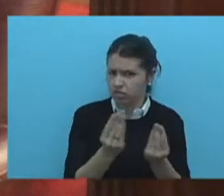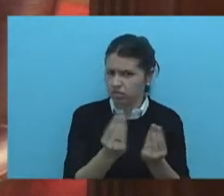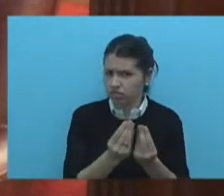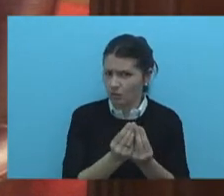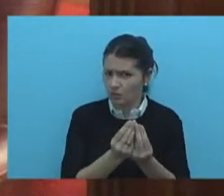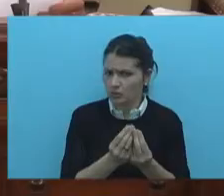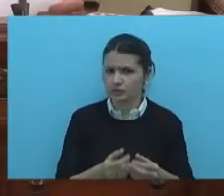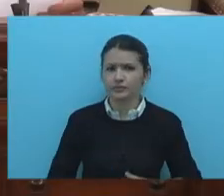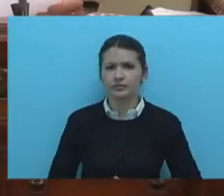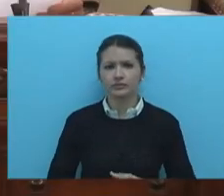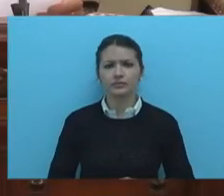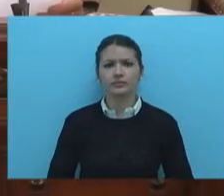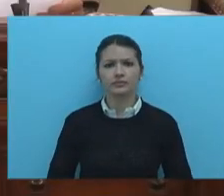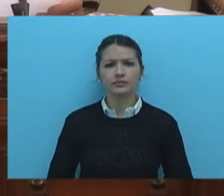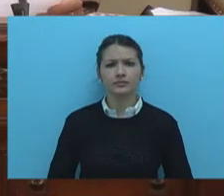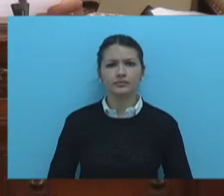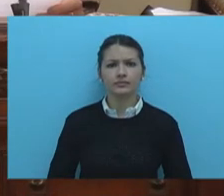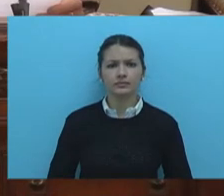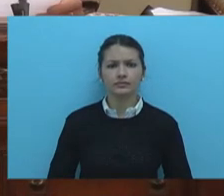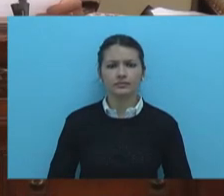Muy bien.